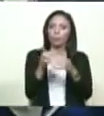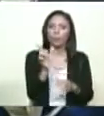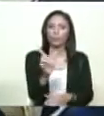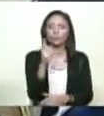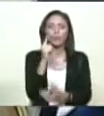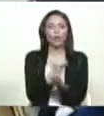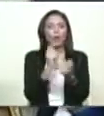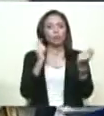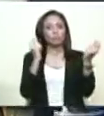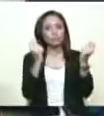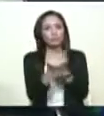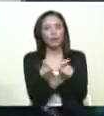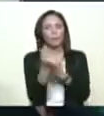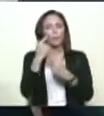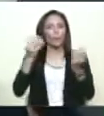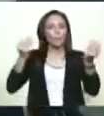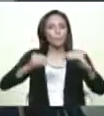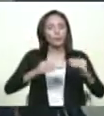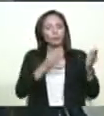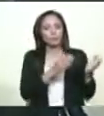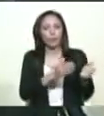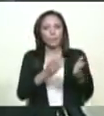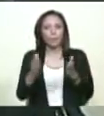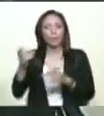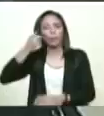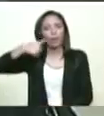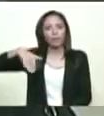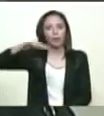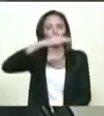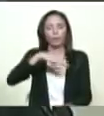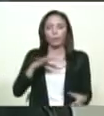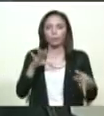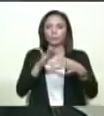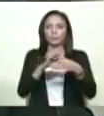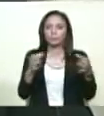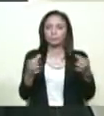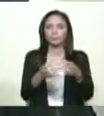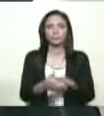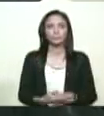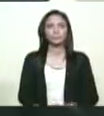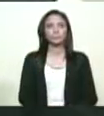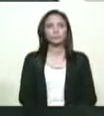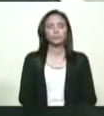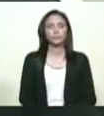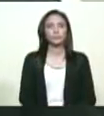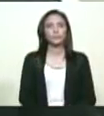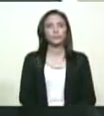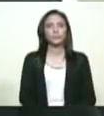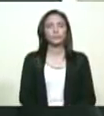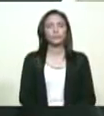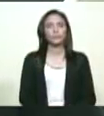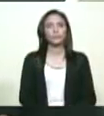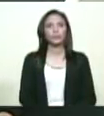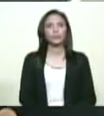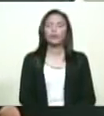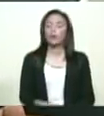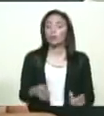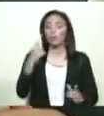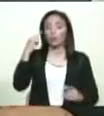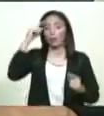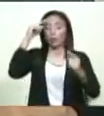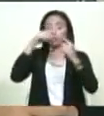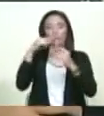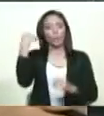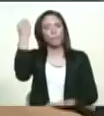transforma aún más en un poder popular en un poder del pueblo ustedes se imaginan